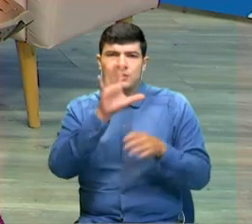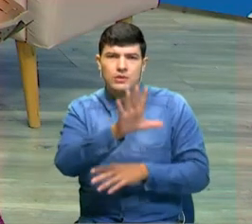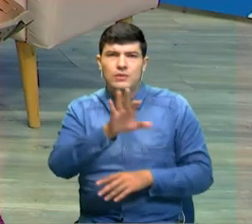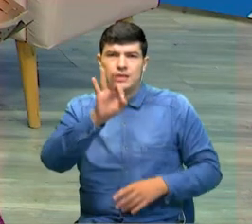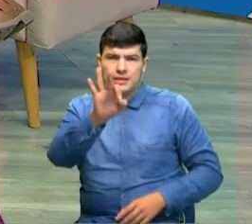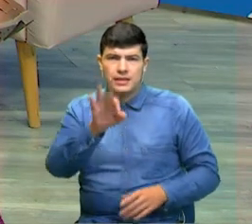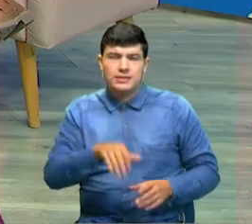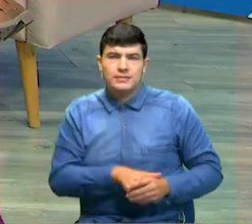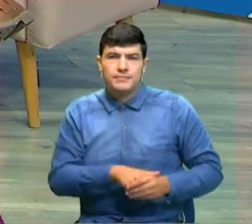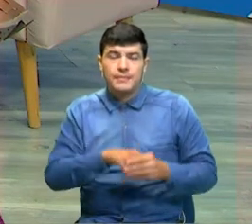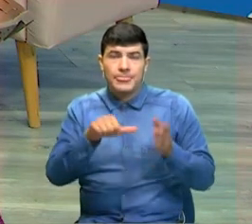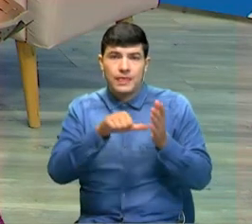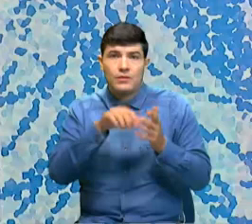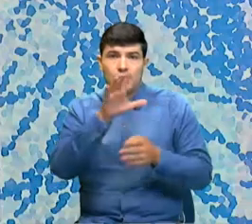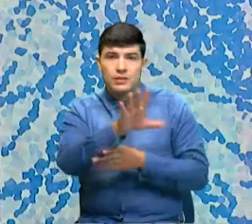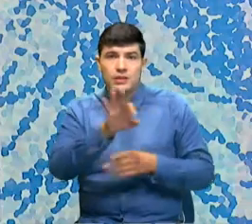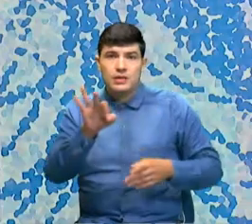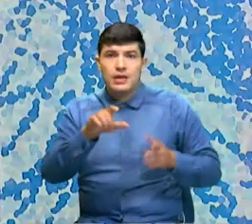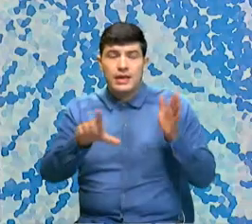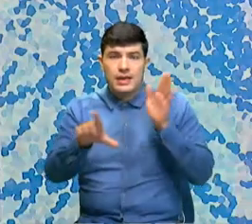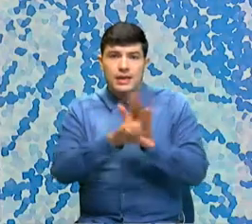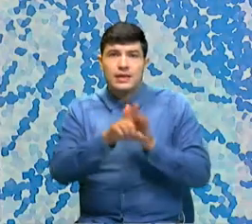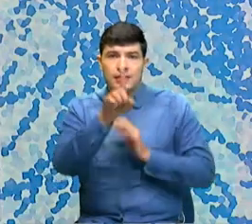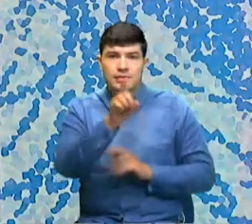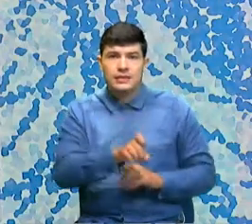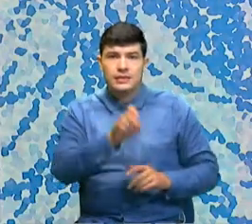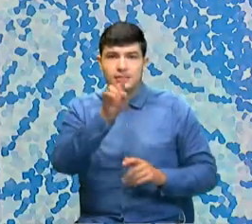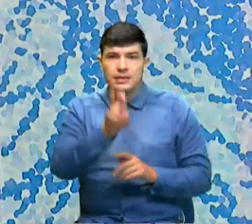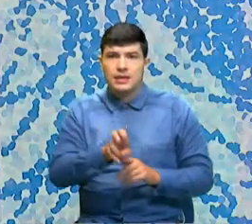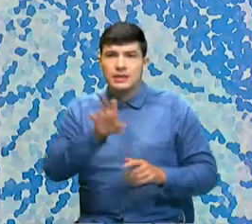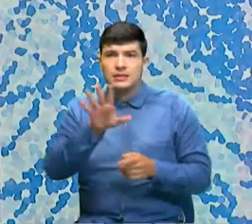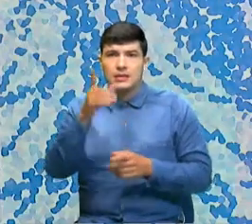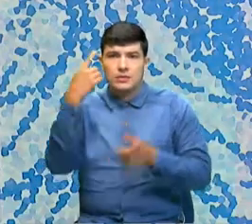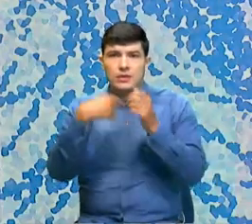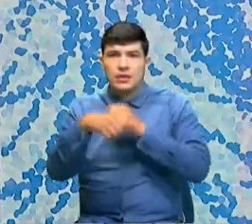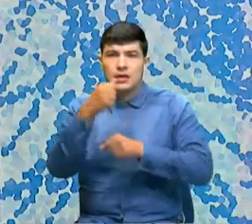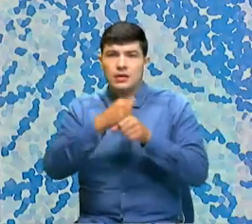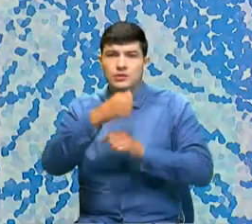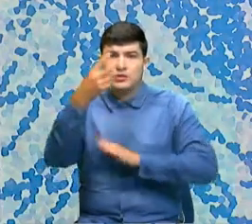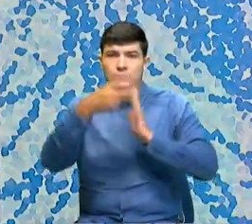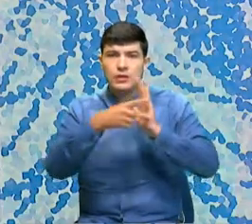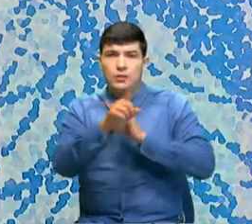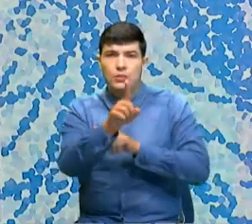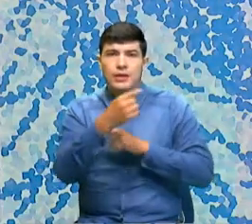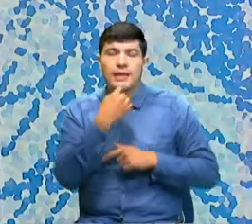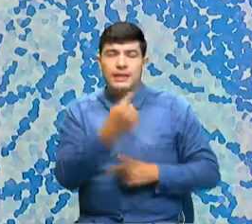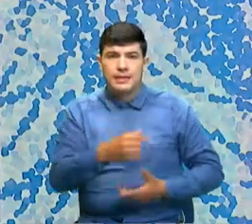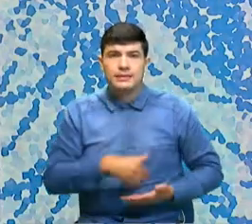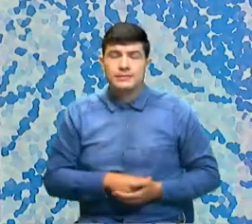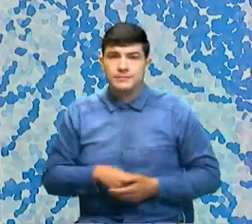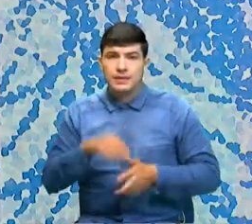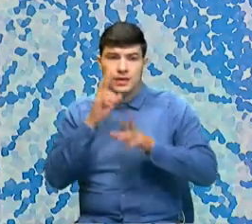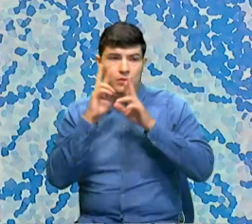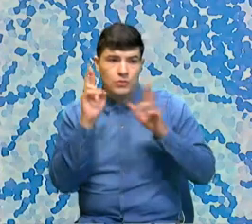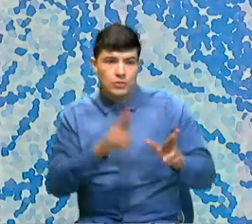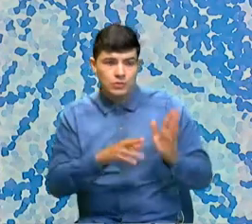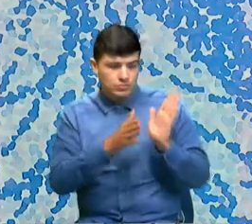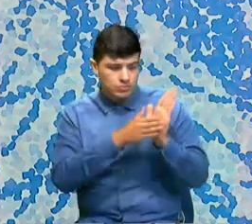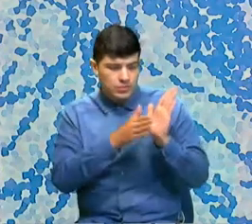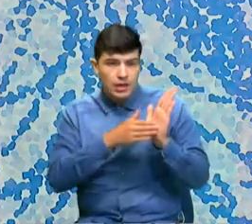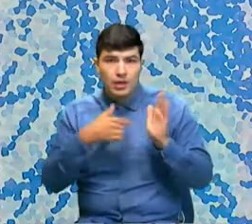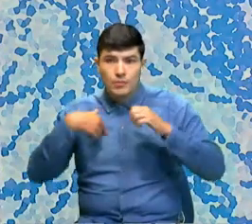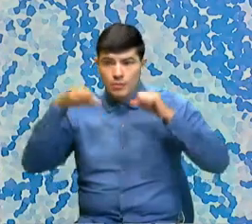53 de la ley 675 del 2001 establece que para ser miembro del Consejo